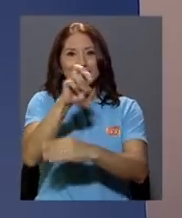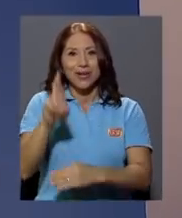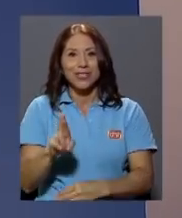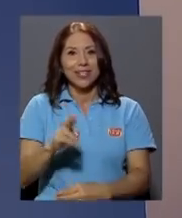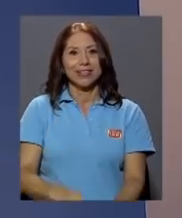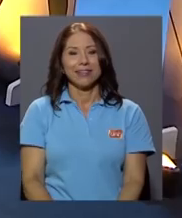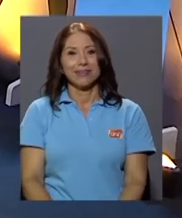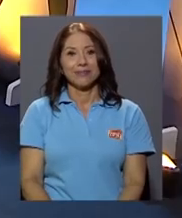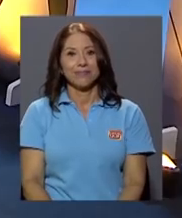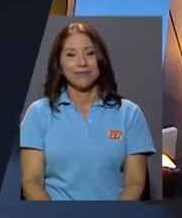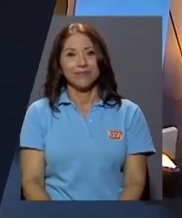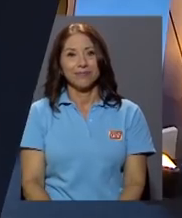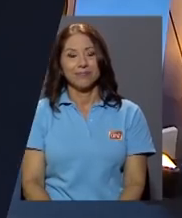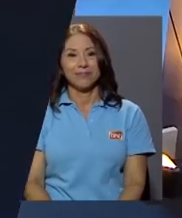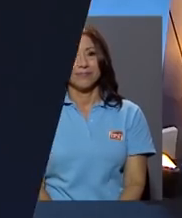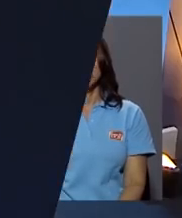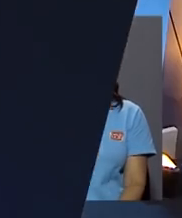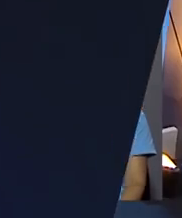de Costa Rica.